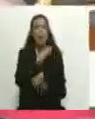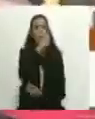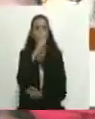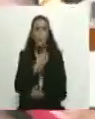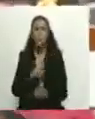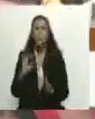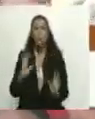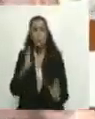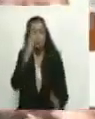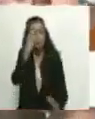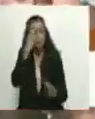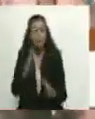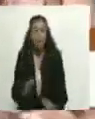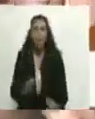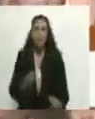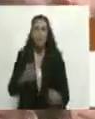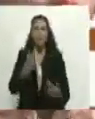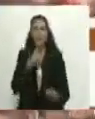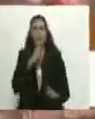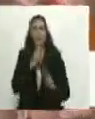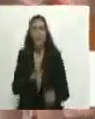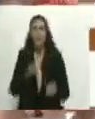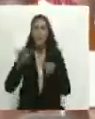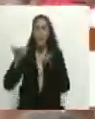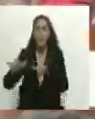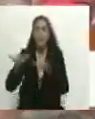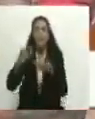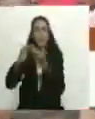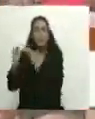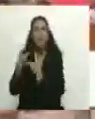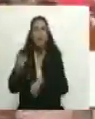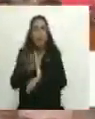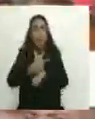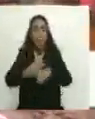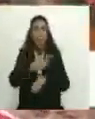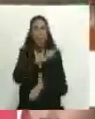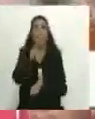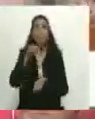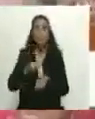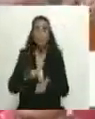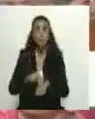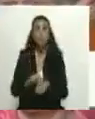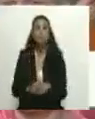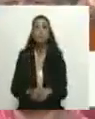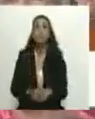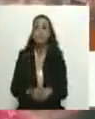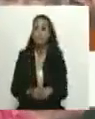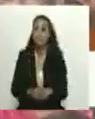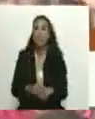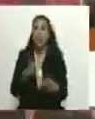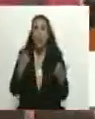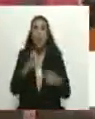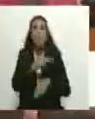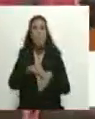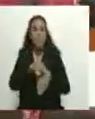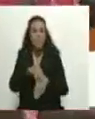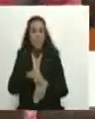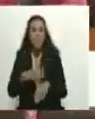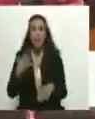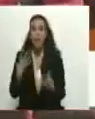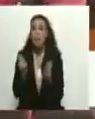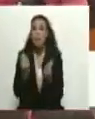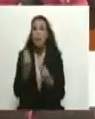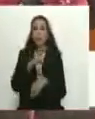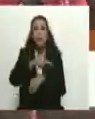sector al frente, dándole la cara a su propio pueblo, el gobierno nacional, los ministros, porque aquí, bueno,